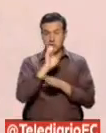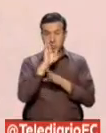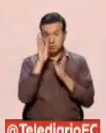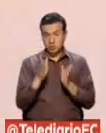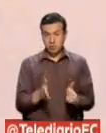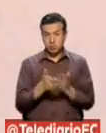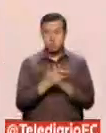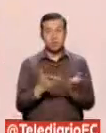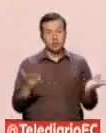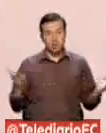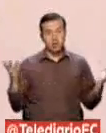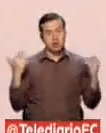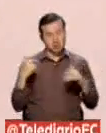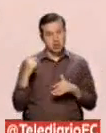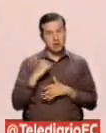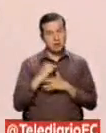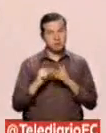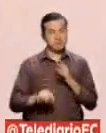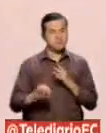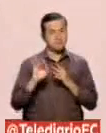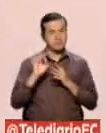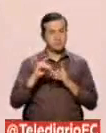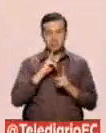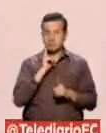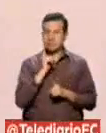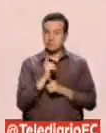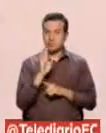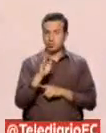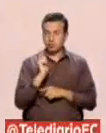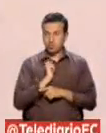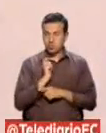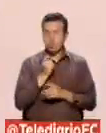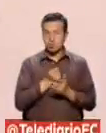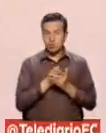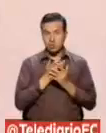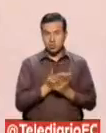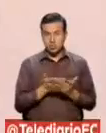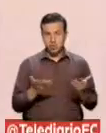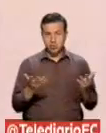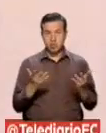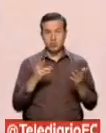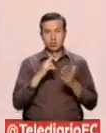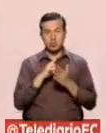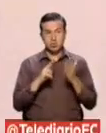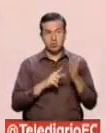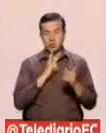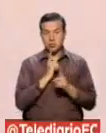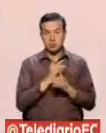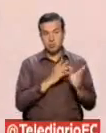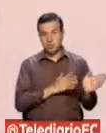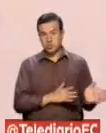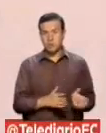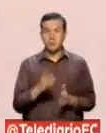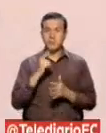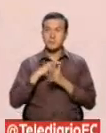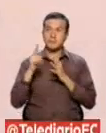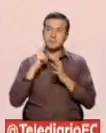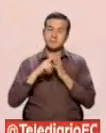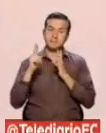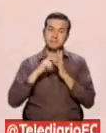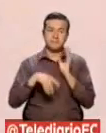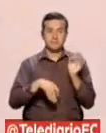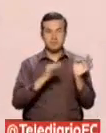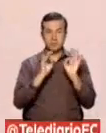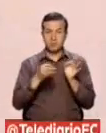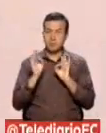ecuatorianos cubre sus necesidades con su salario. Lecturas y lecturas, porque hemos escuchado otros comentarios y